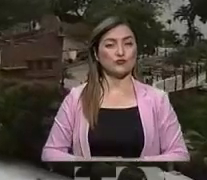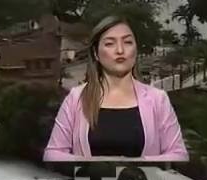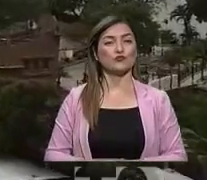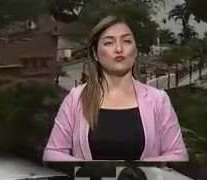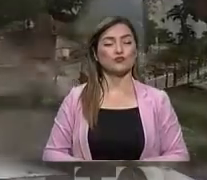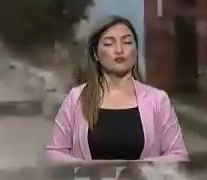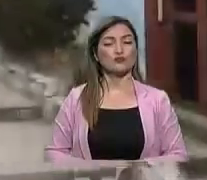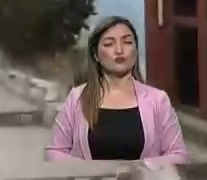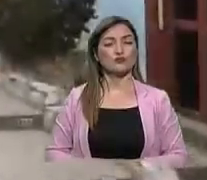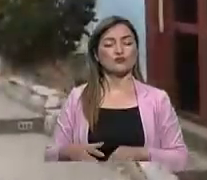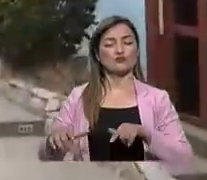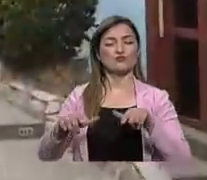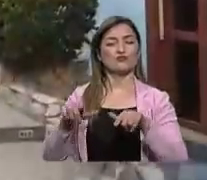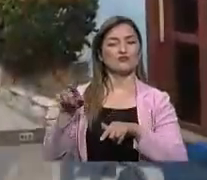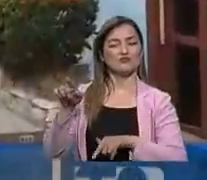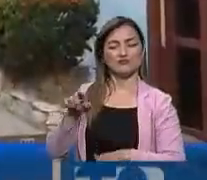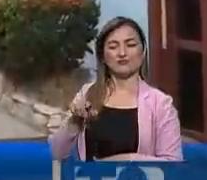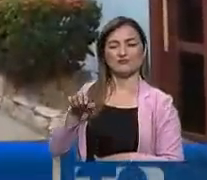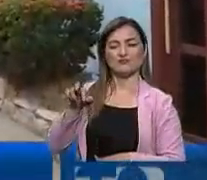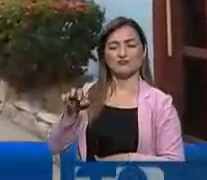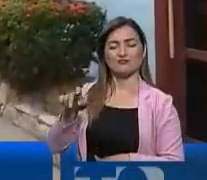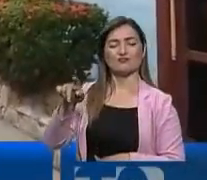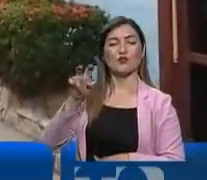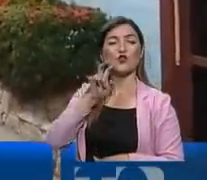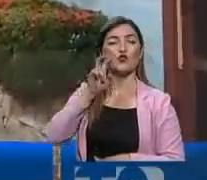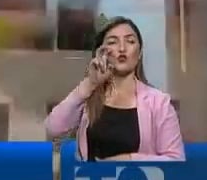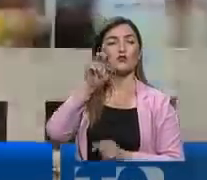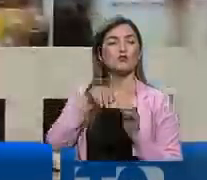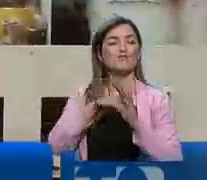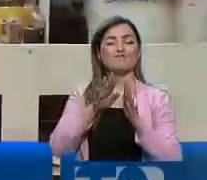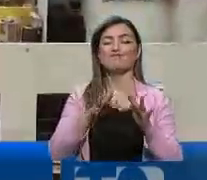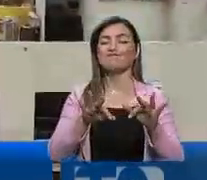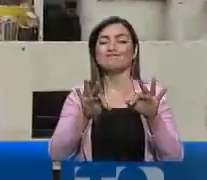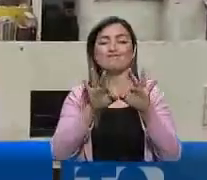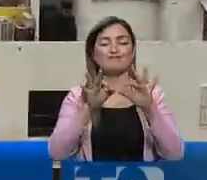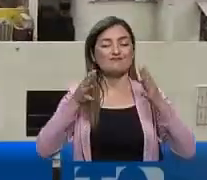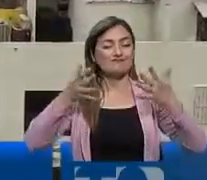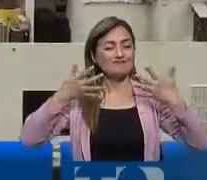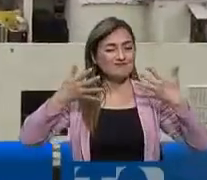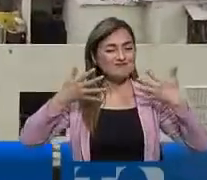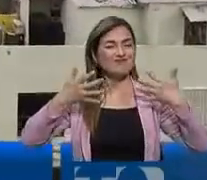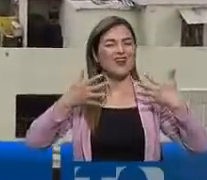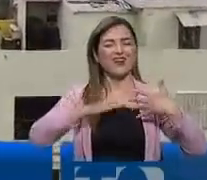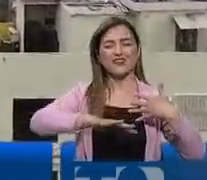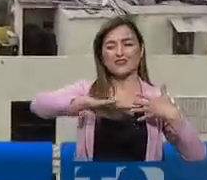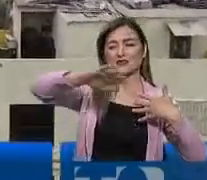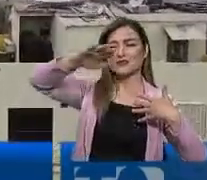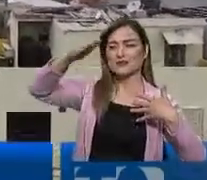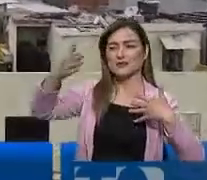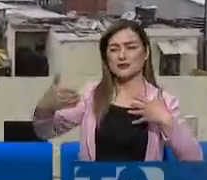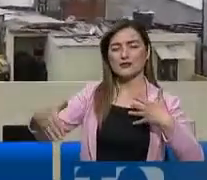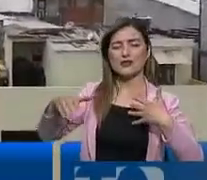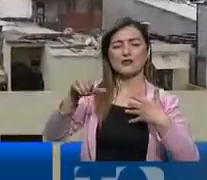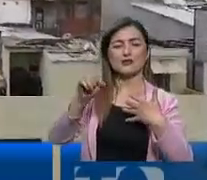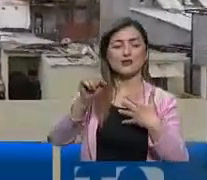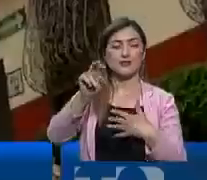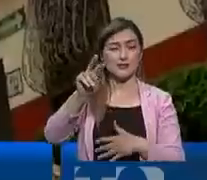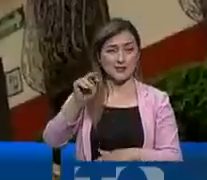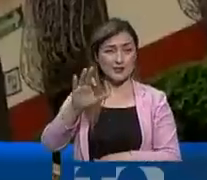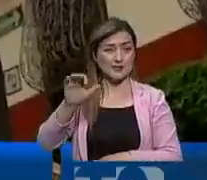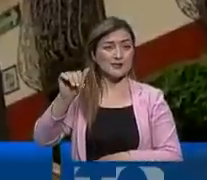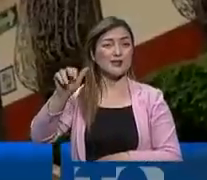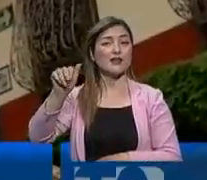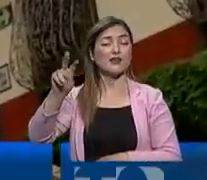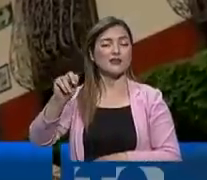más que un sitio. Este es un icono turístico de Guayaquil. Las escalinatas del Cerro Santana, allí donde nació la ciudad.